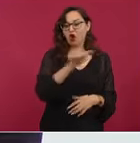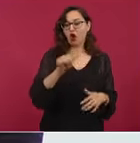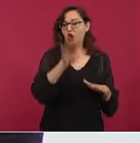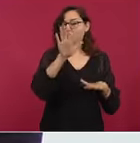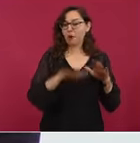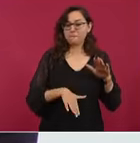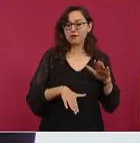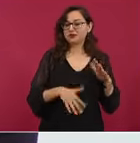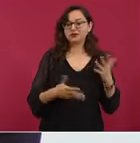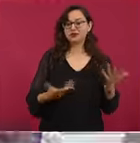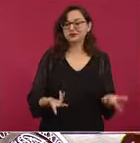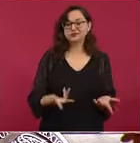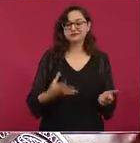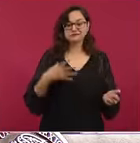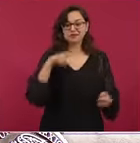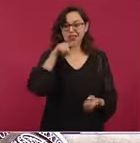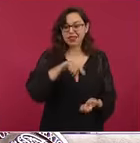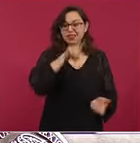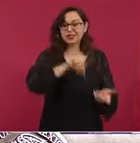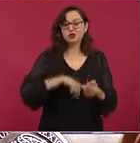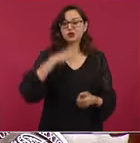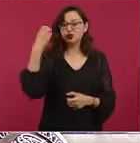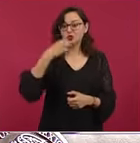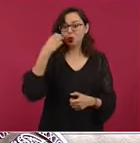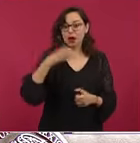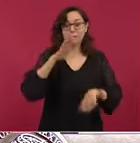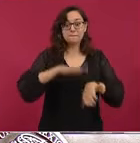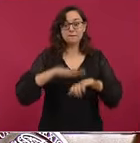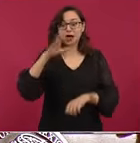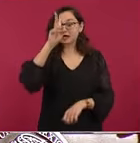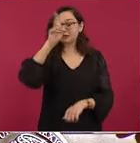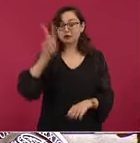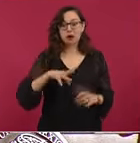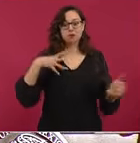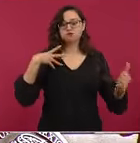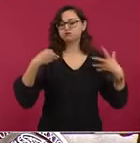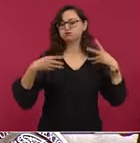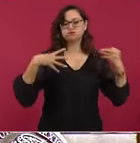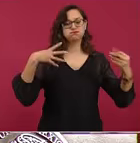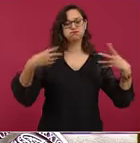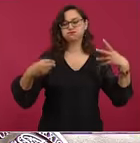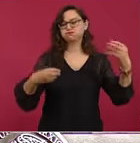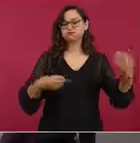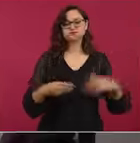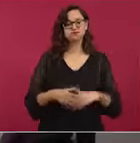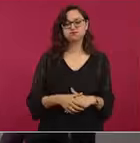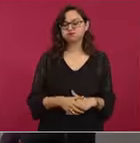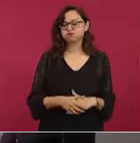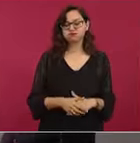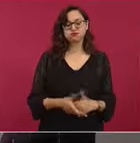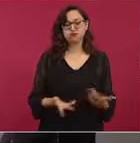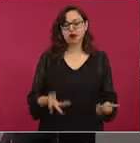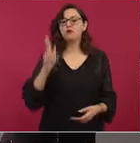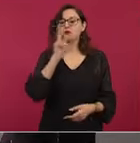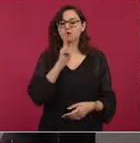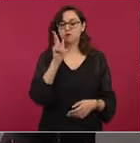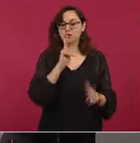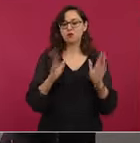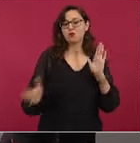pensábamos, no fueron las escuelas sitios peculiares, sitios especiales de contagio, y eso se mostró